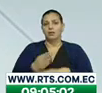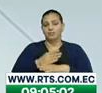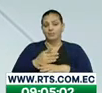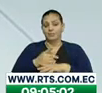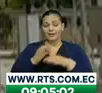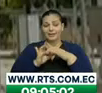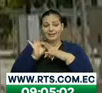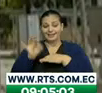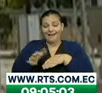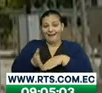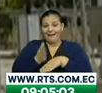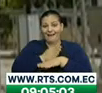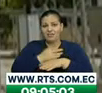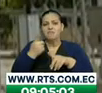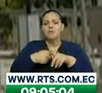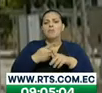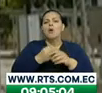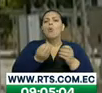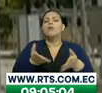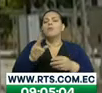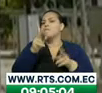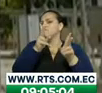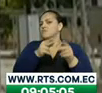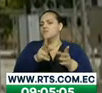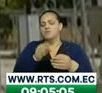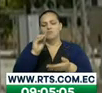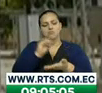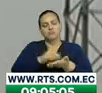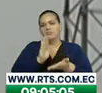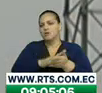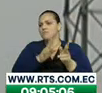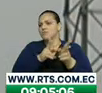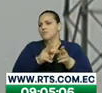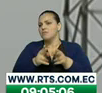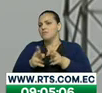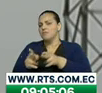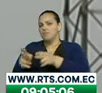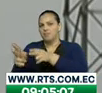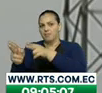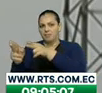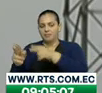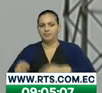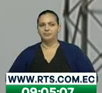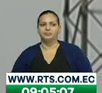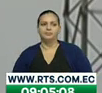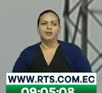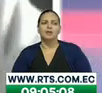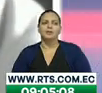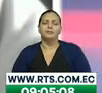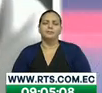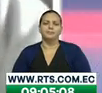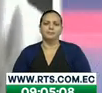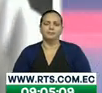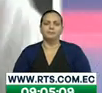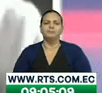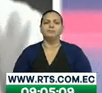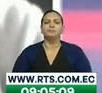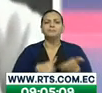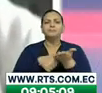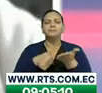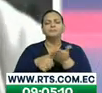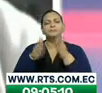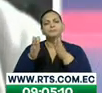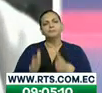aplica para los consumos a partir del mes de marzo y se extenderá el mismo tiempo que el nuevo estado de excepción. El ministro Ortiz